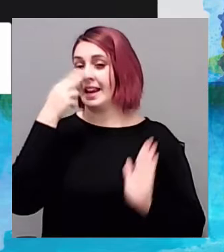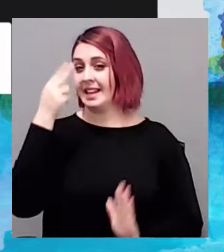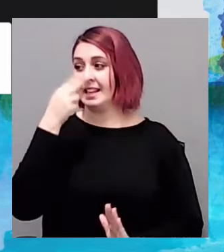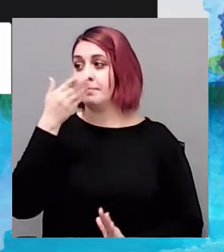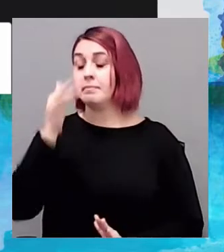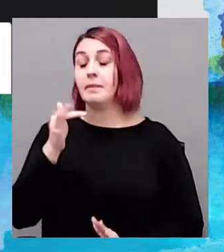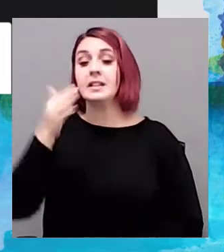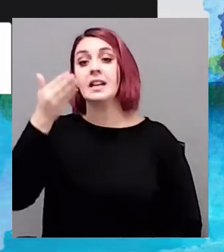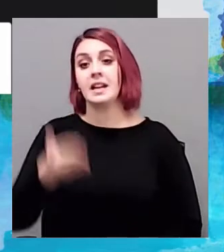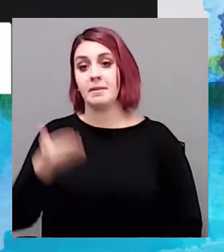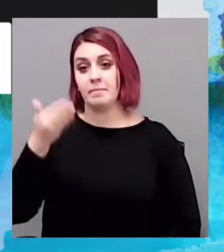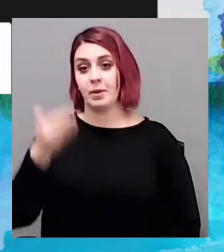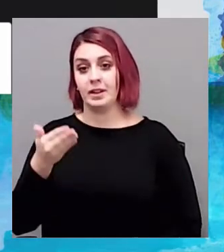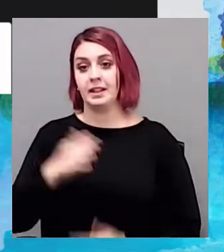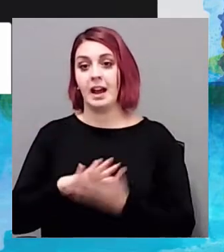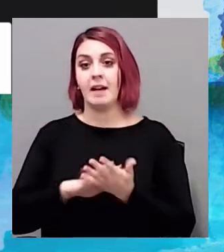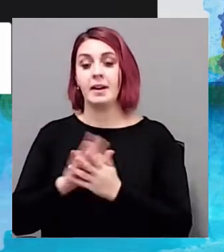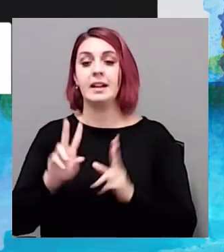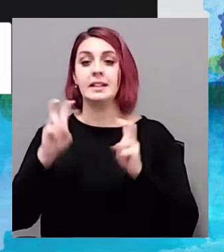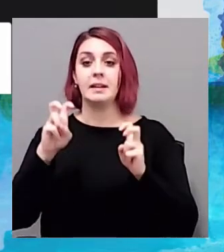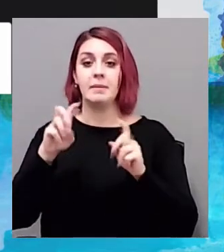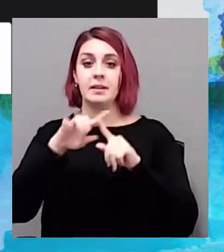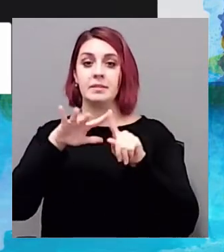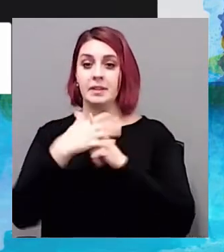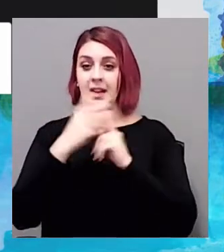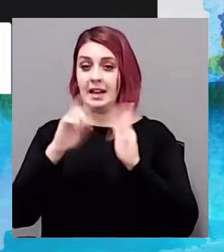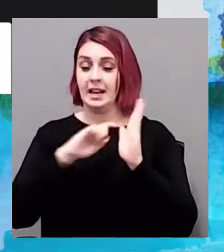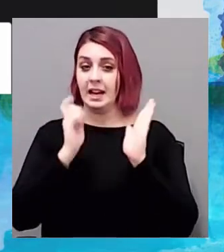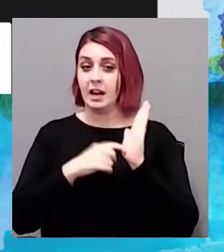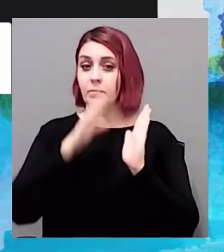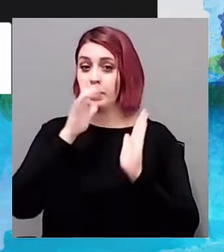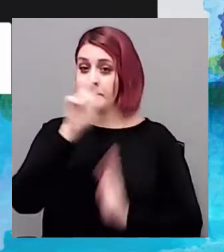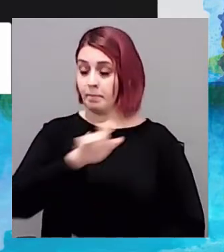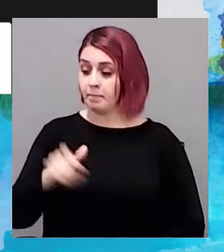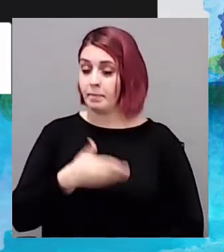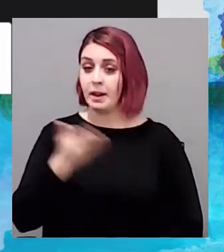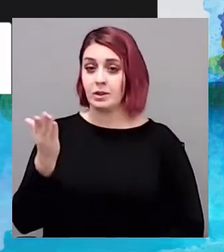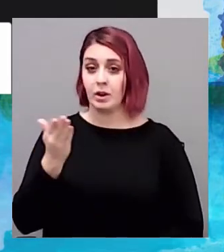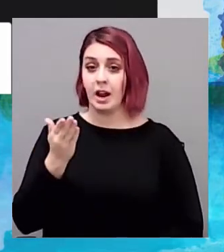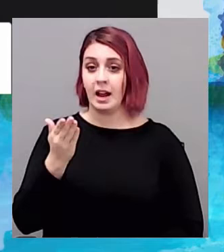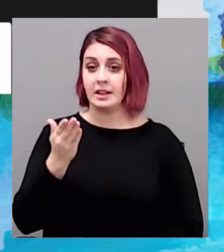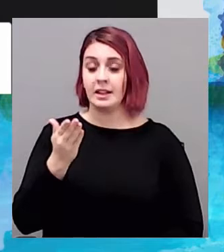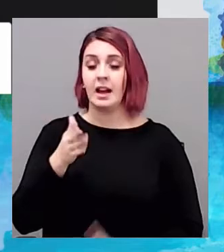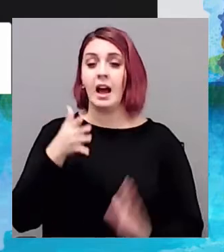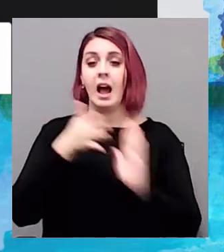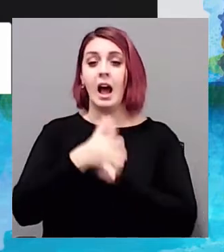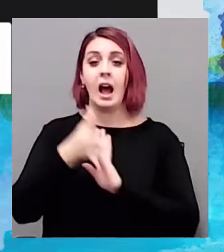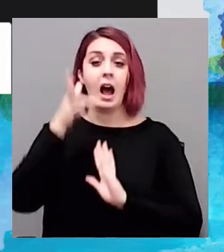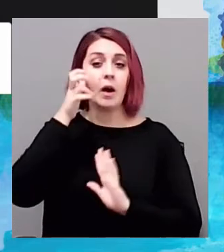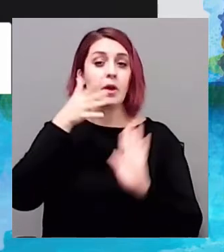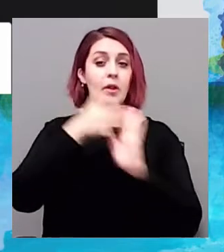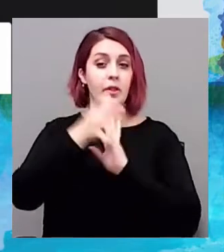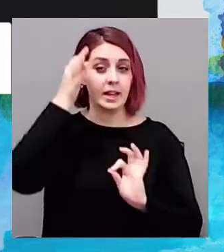tengamos en cuenta este marco legal, porque tanto para las personas que se dedican a la audiodescripción como para los